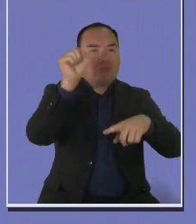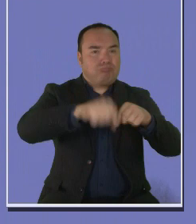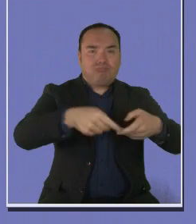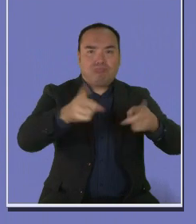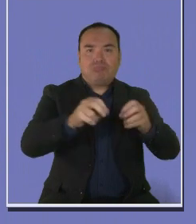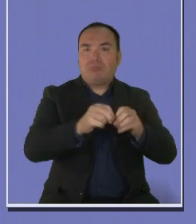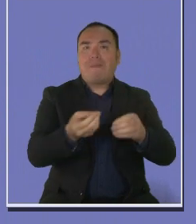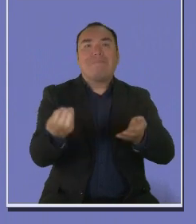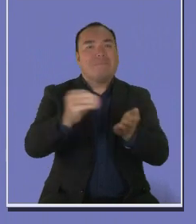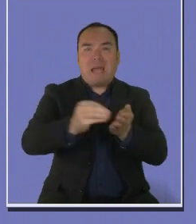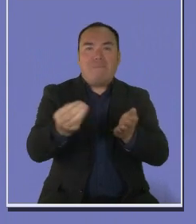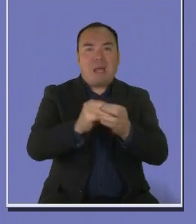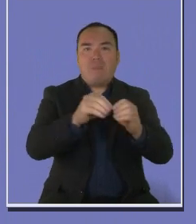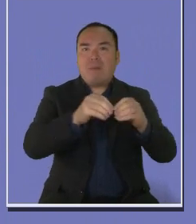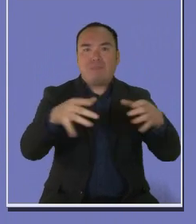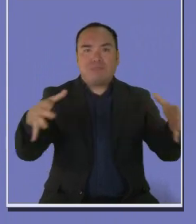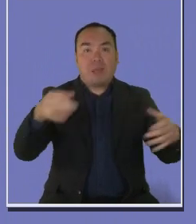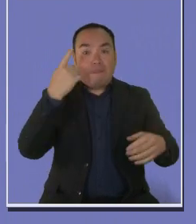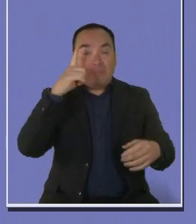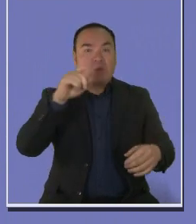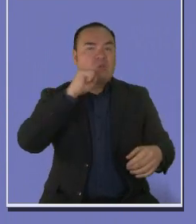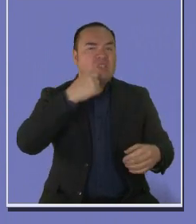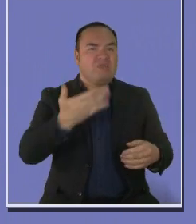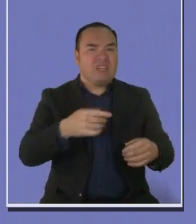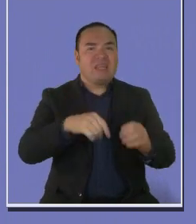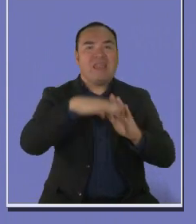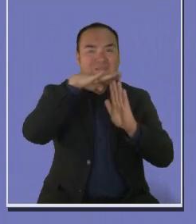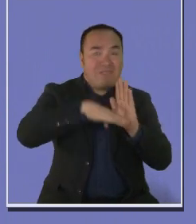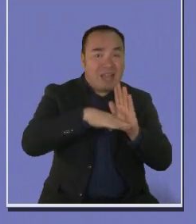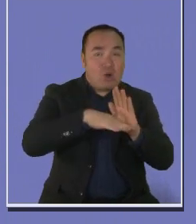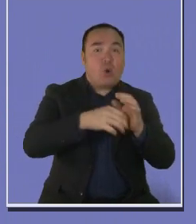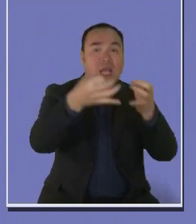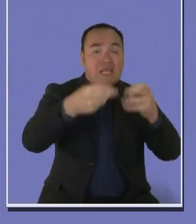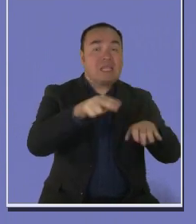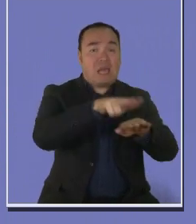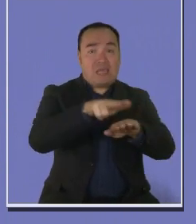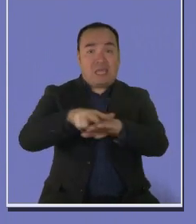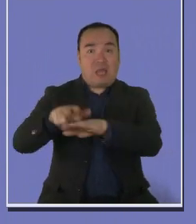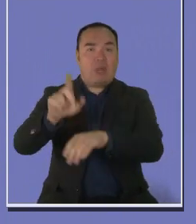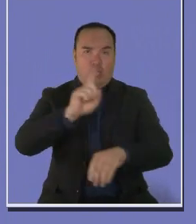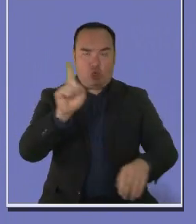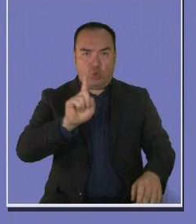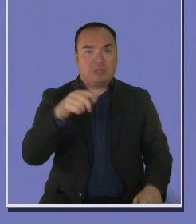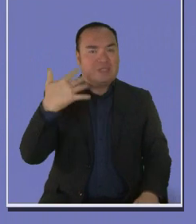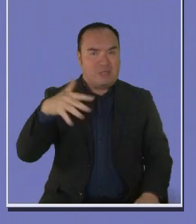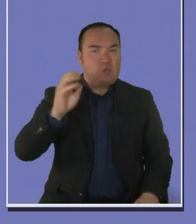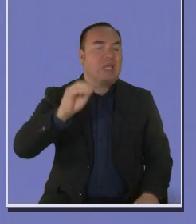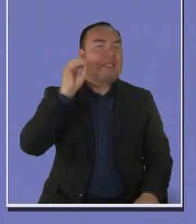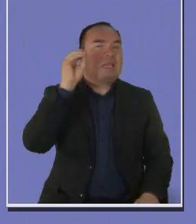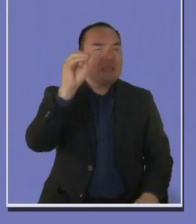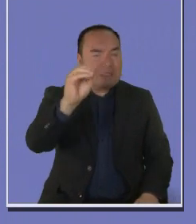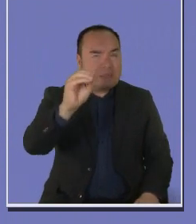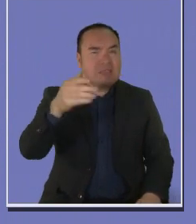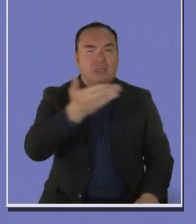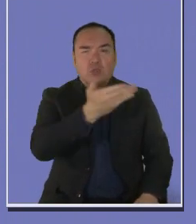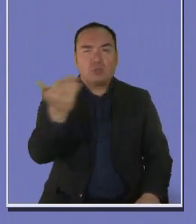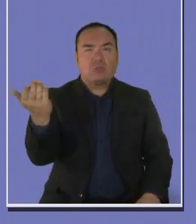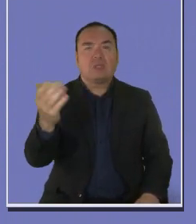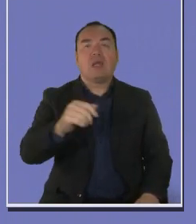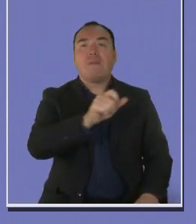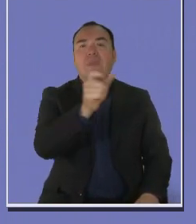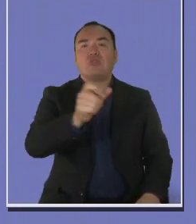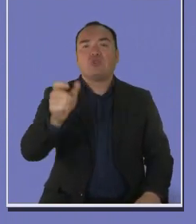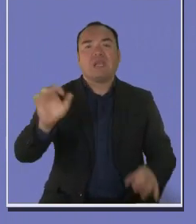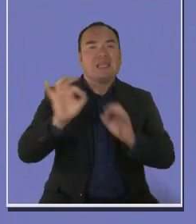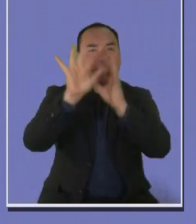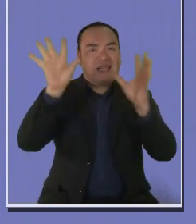no significa que estemos usando menos camas, y eso es tremendamente importante que a la comunidad le quede claro, porque estamos con un